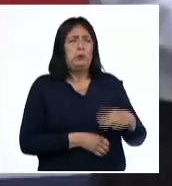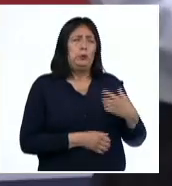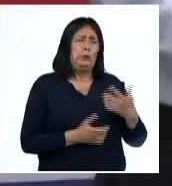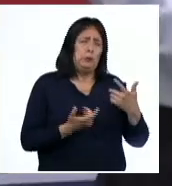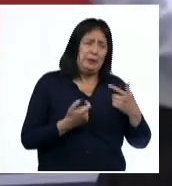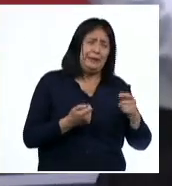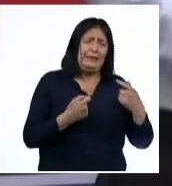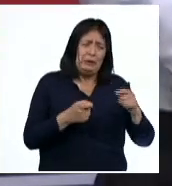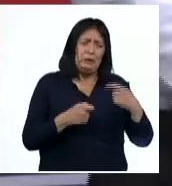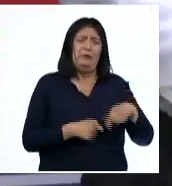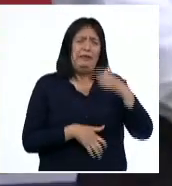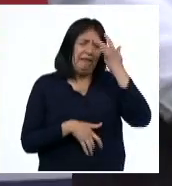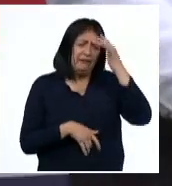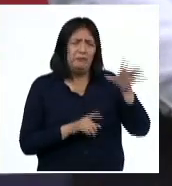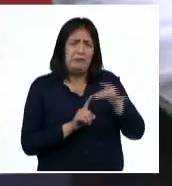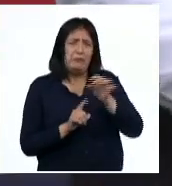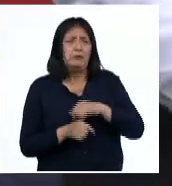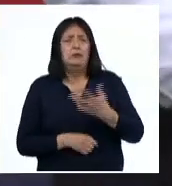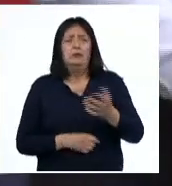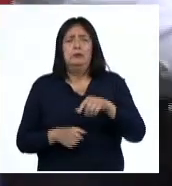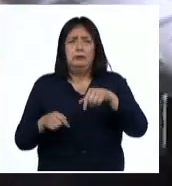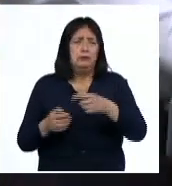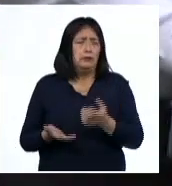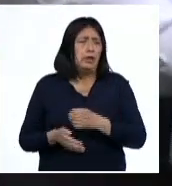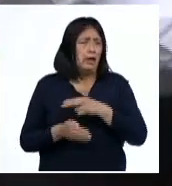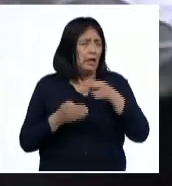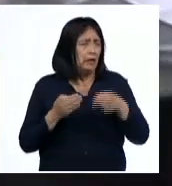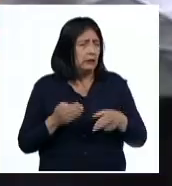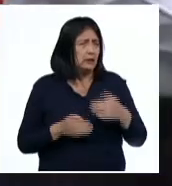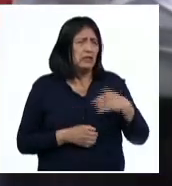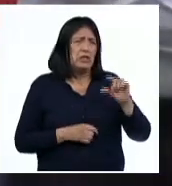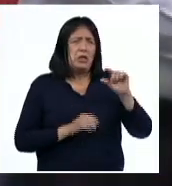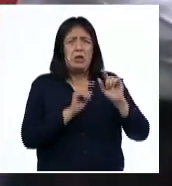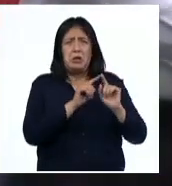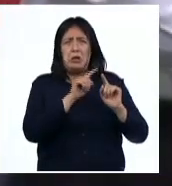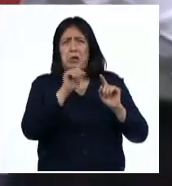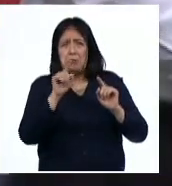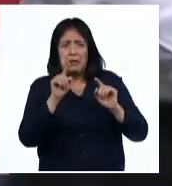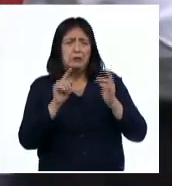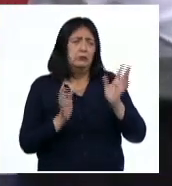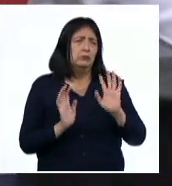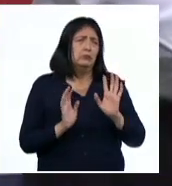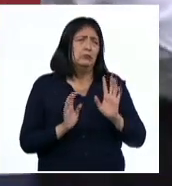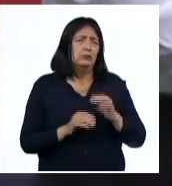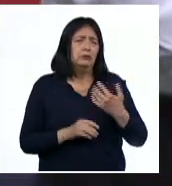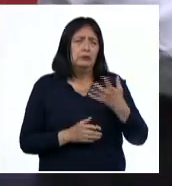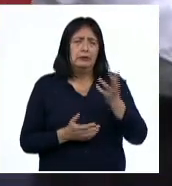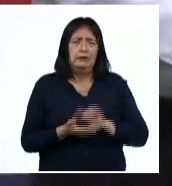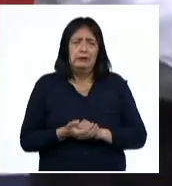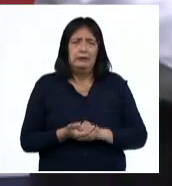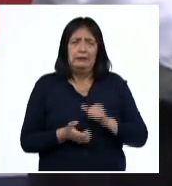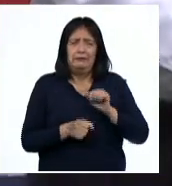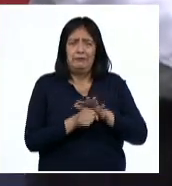lucha, entre ellas Ancas, entre ellas Timbote, que si bien ya ha bajado un poco el efecto